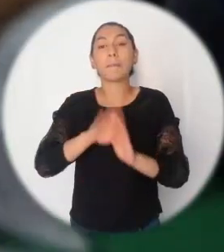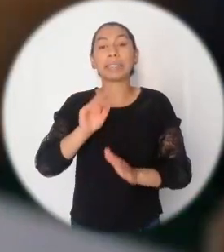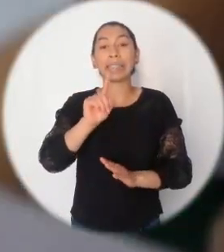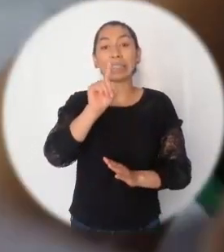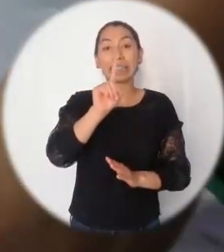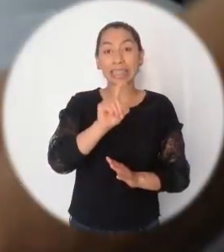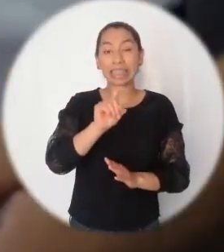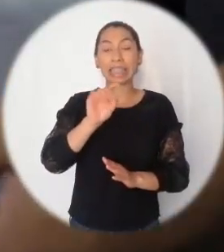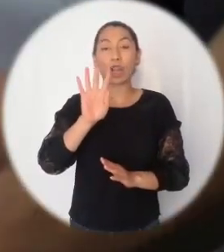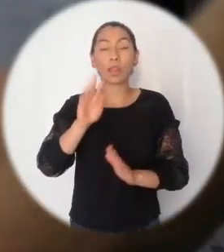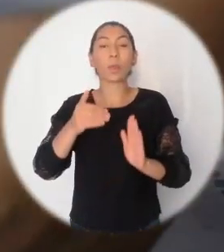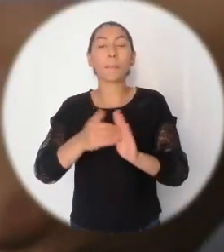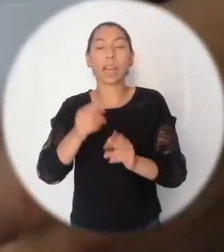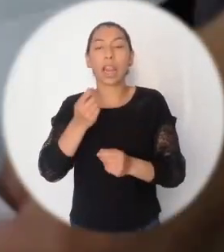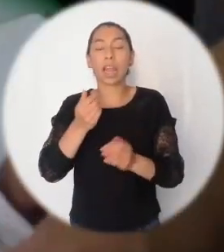de